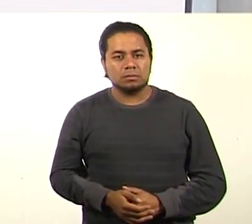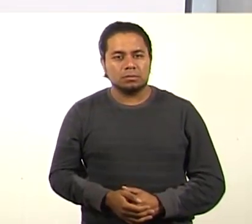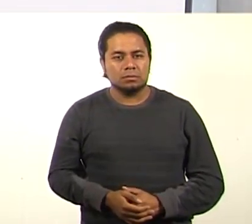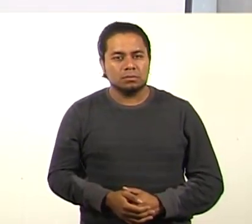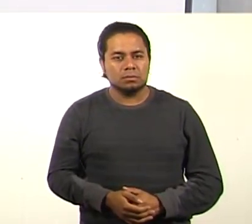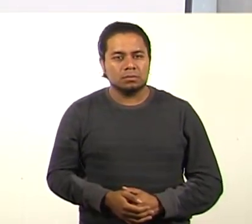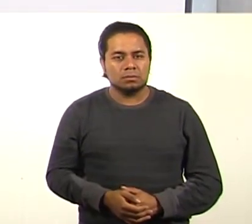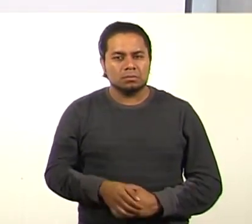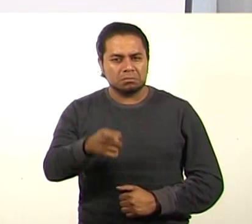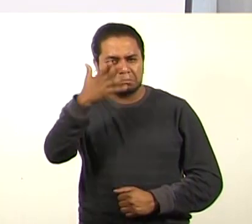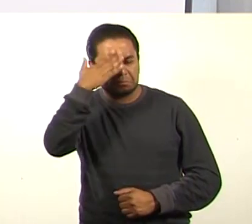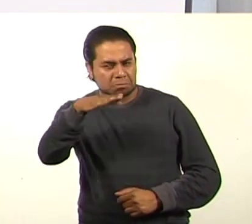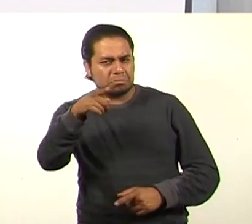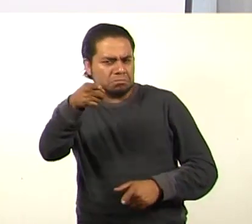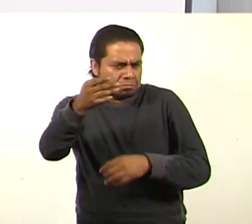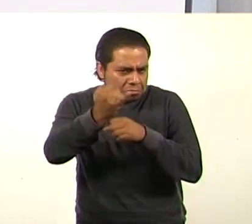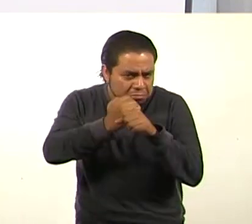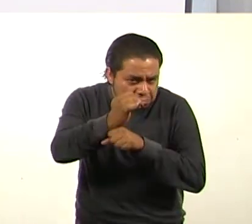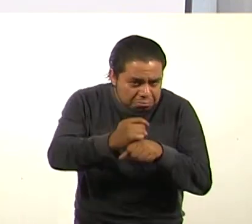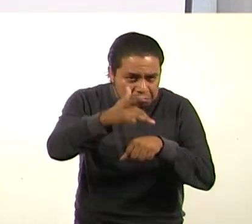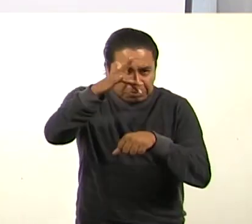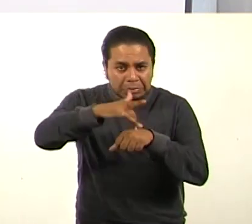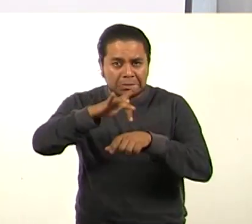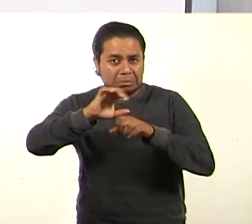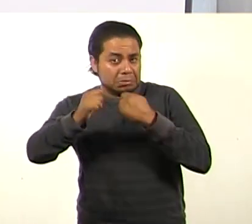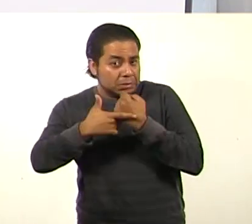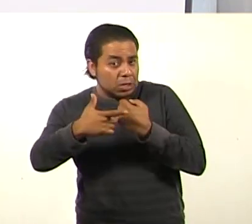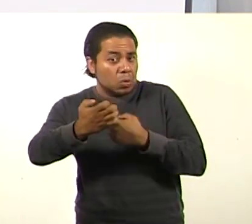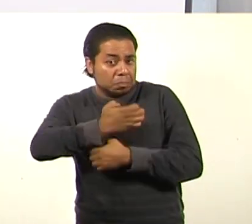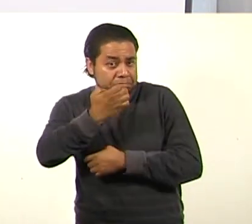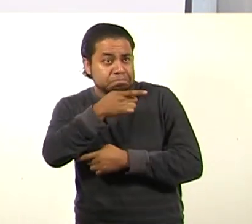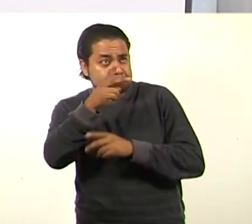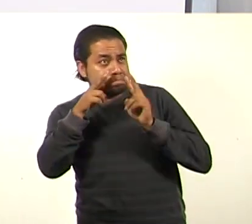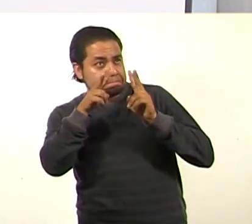¿Se han puesto a pensarlo? ¿Han investigado? ¿Alguna vez lo han visto en la escuela?